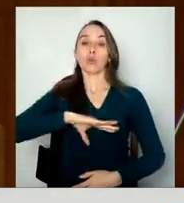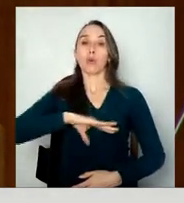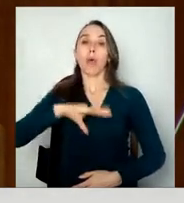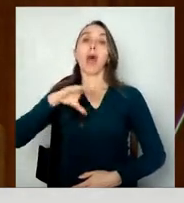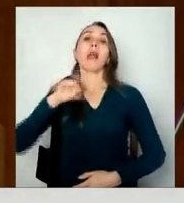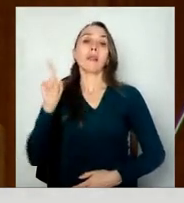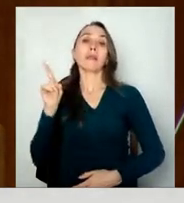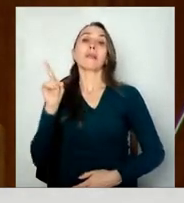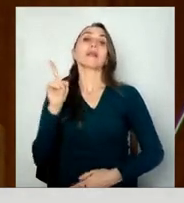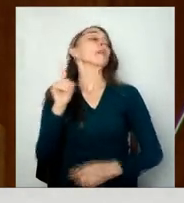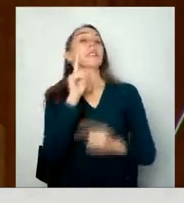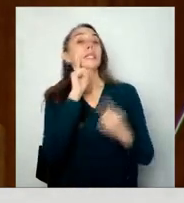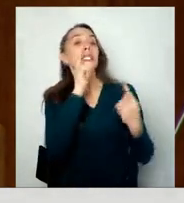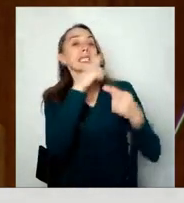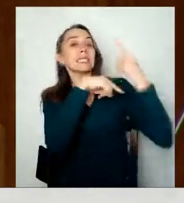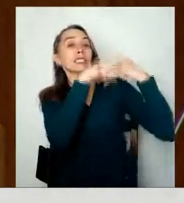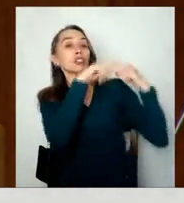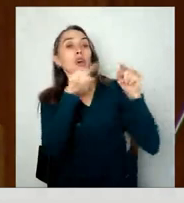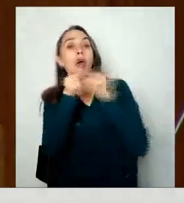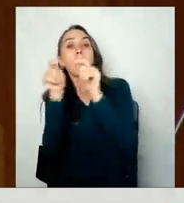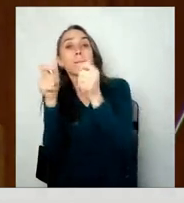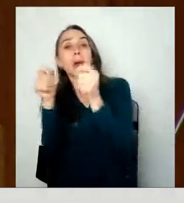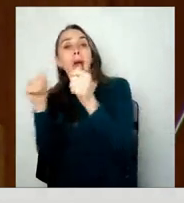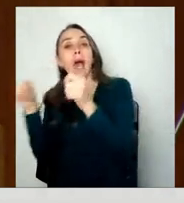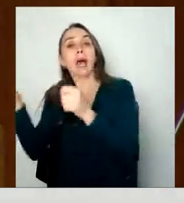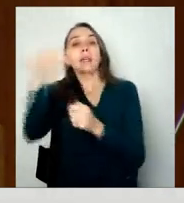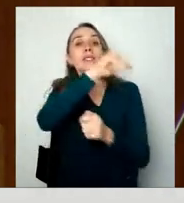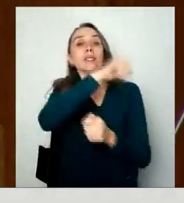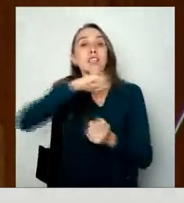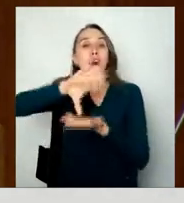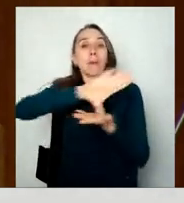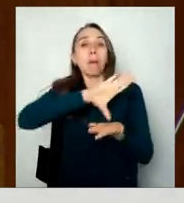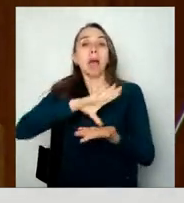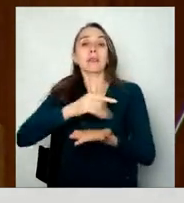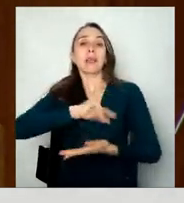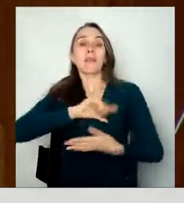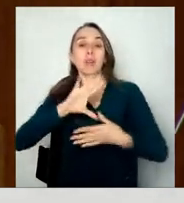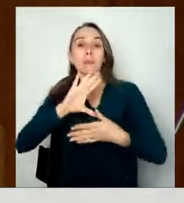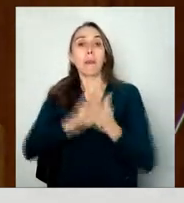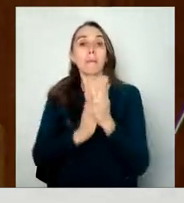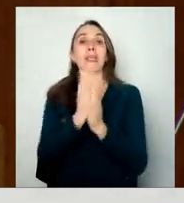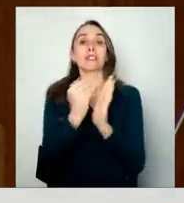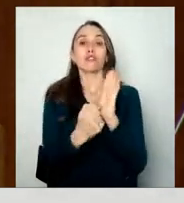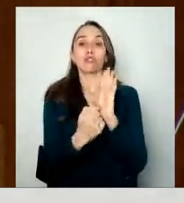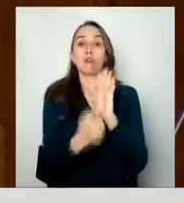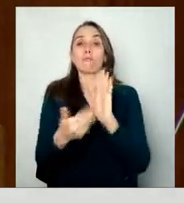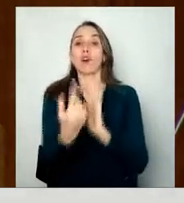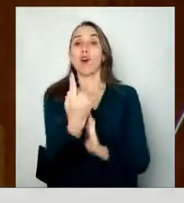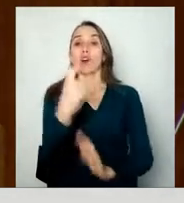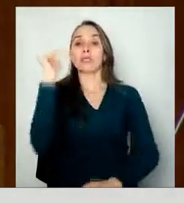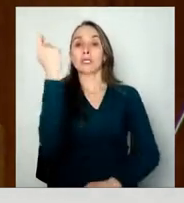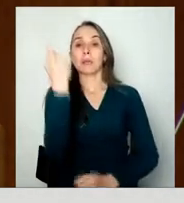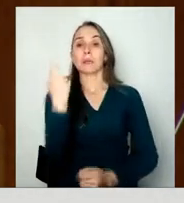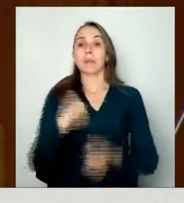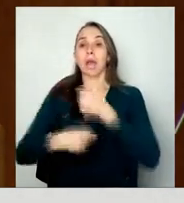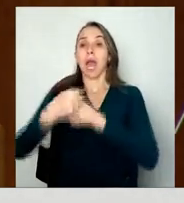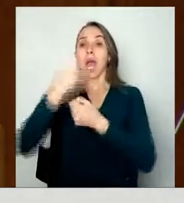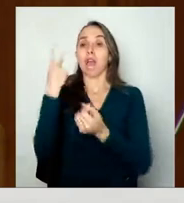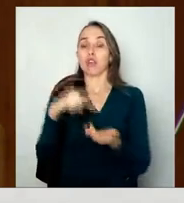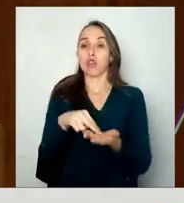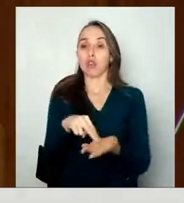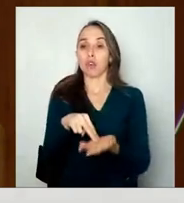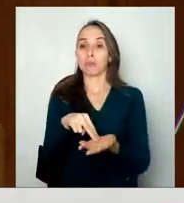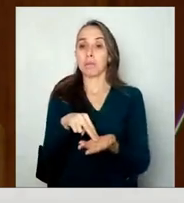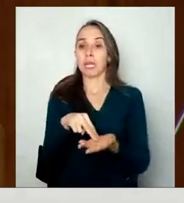compartida este instrumento entró en vigor internacional el 11 de septiembre del 2000 fecha en la cual se